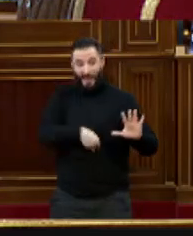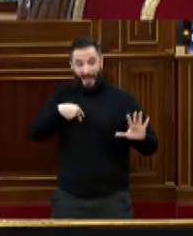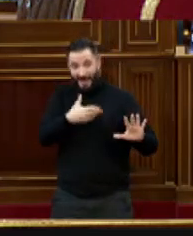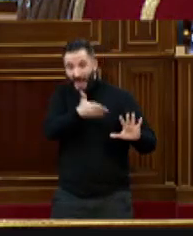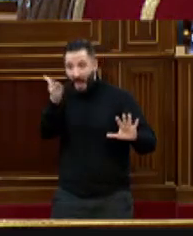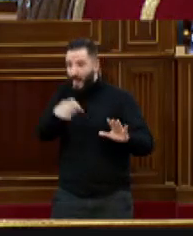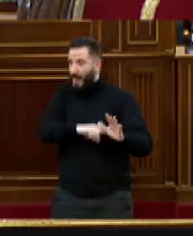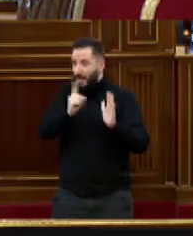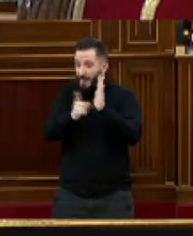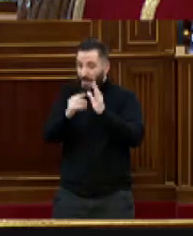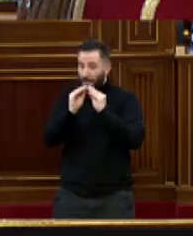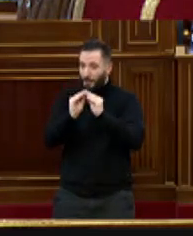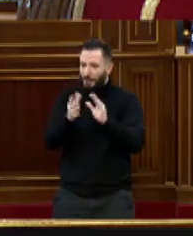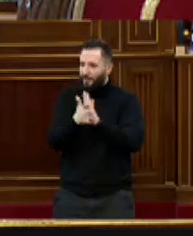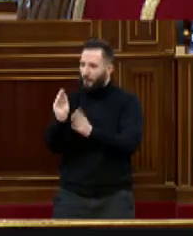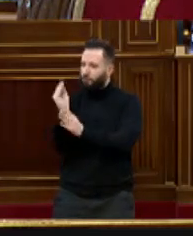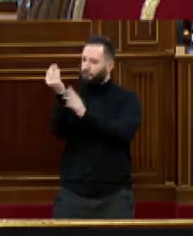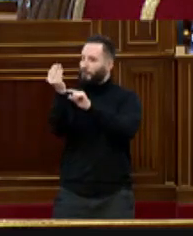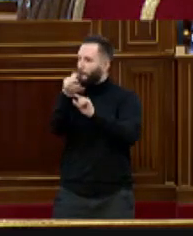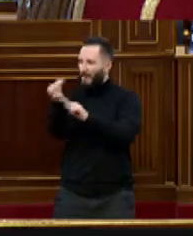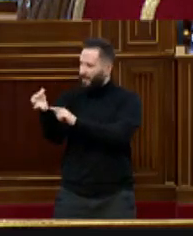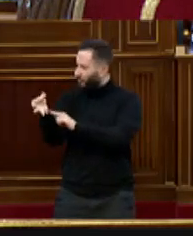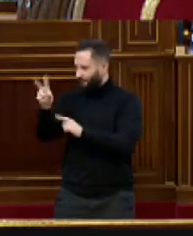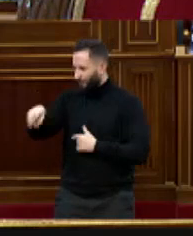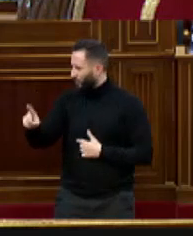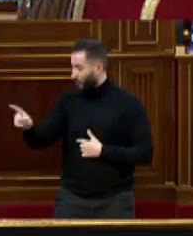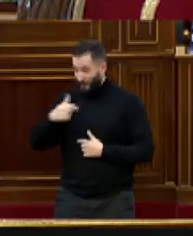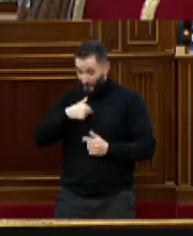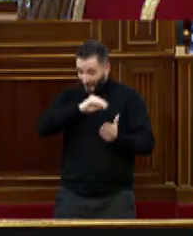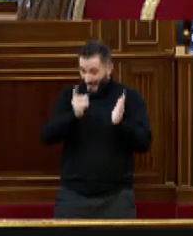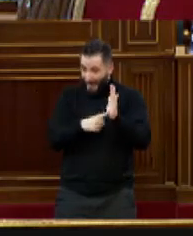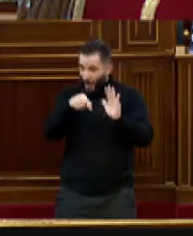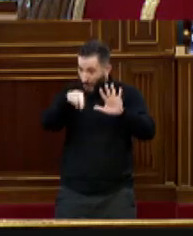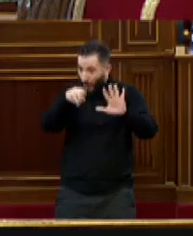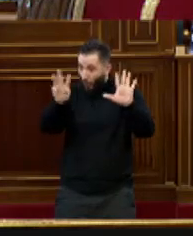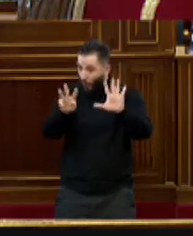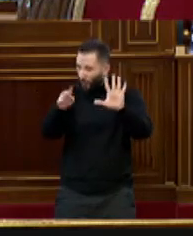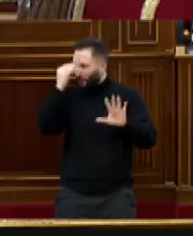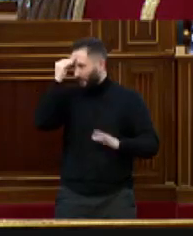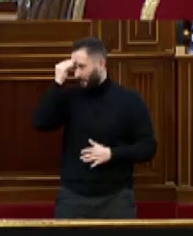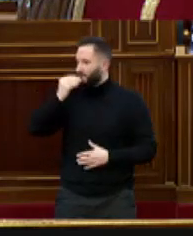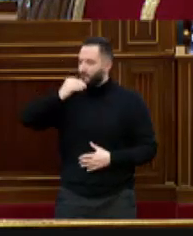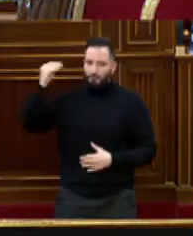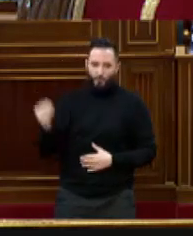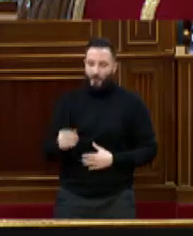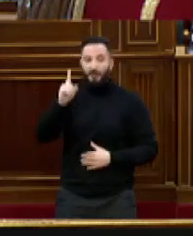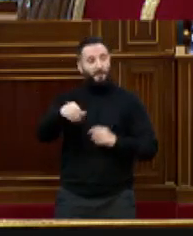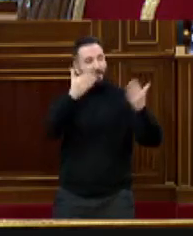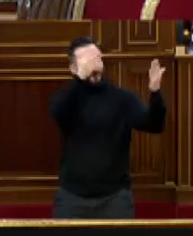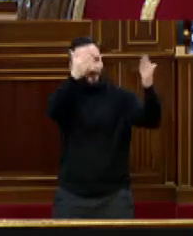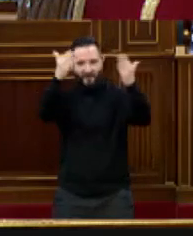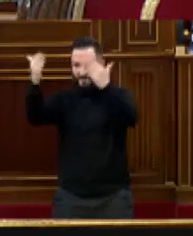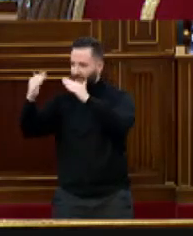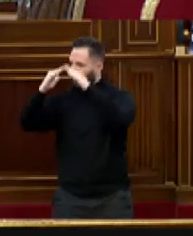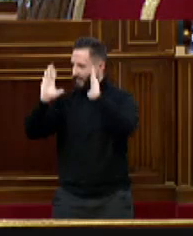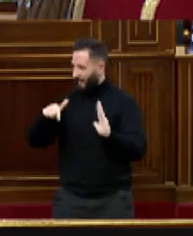ese producto perfecto que nos gustaría en este caso yo creo y hay que felicitar al legislador y en su casa que la